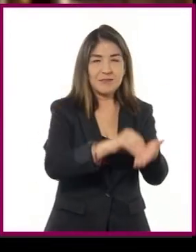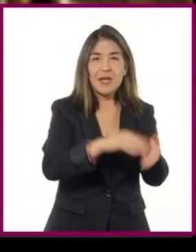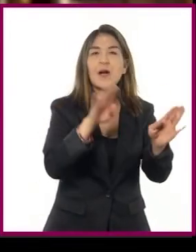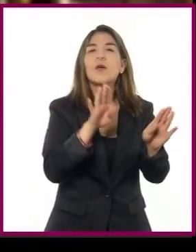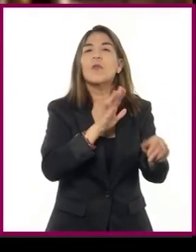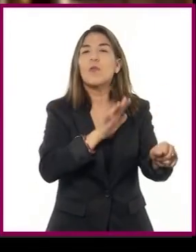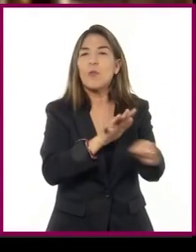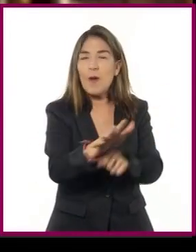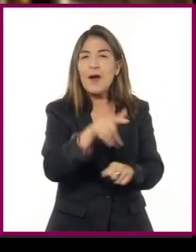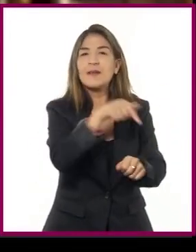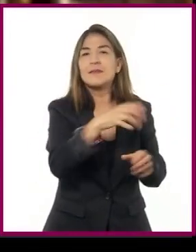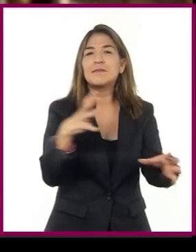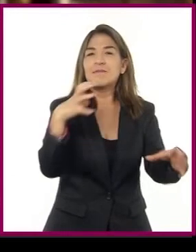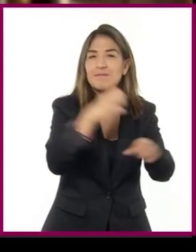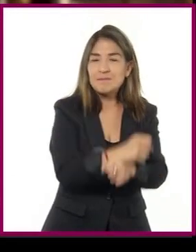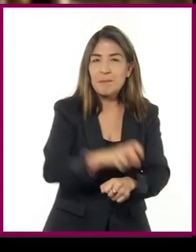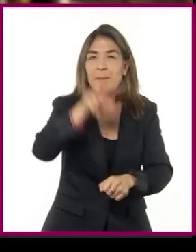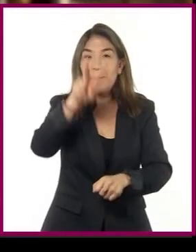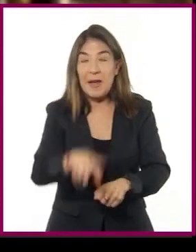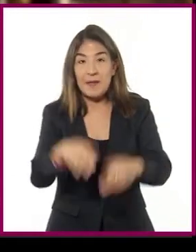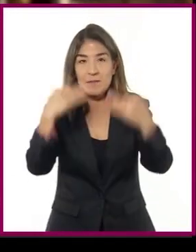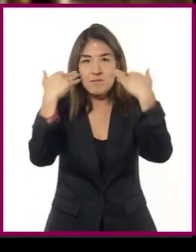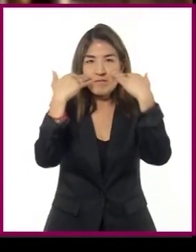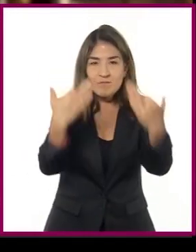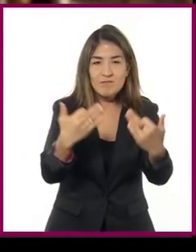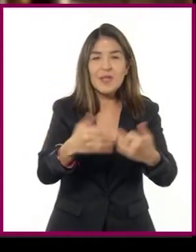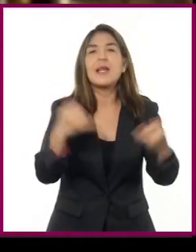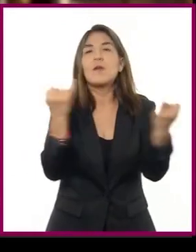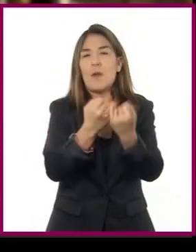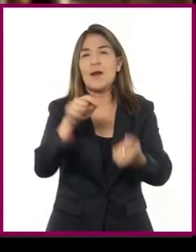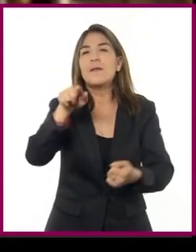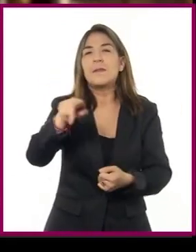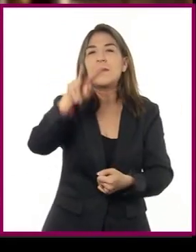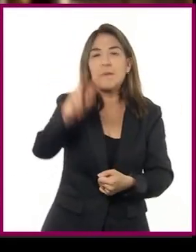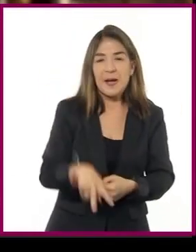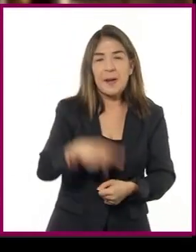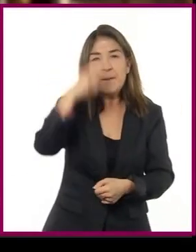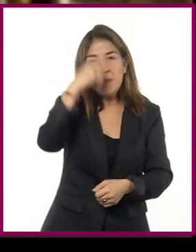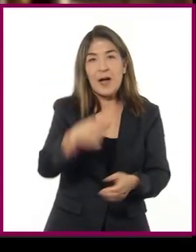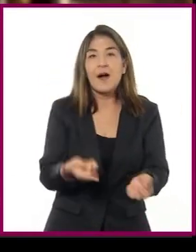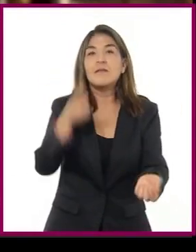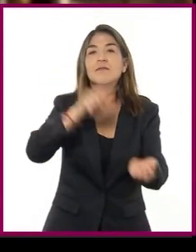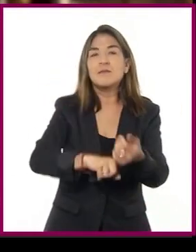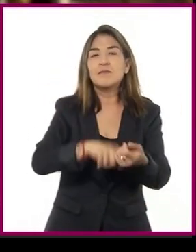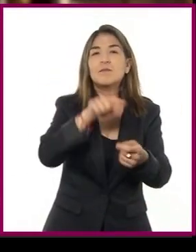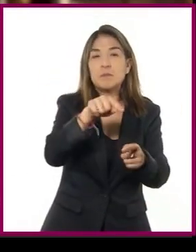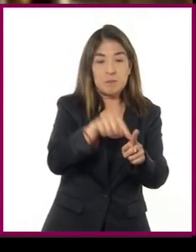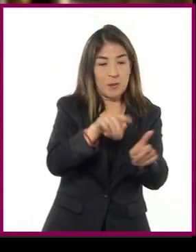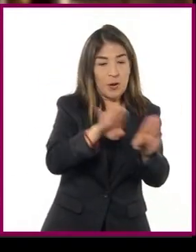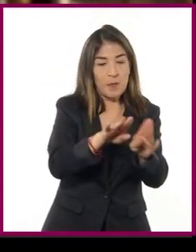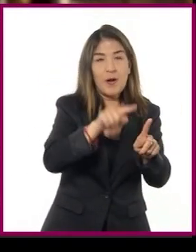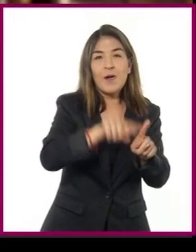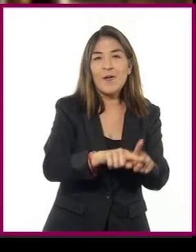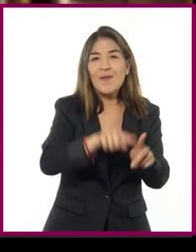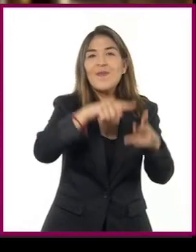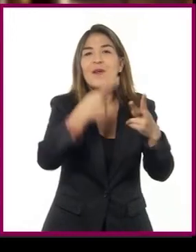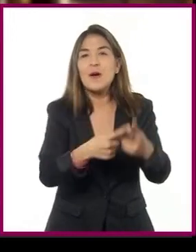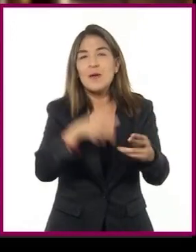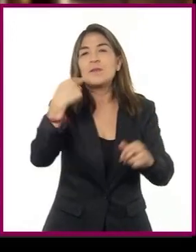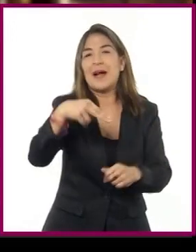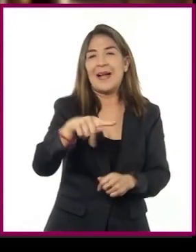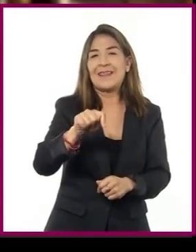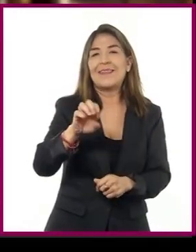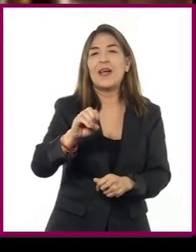definiciones, verdades evidentes y las verdades que se desprendían de ellas, llamadas